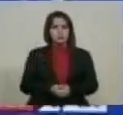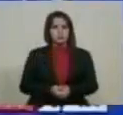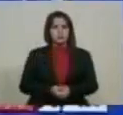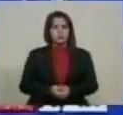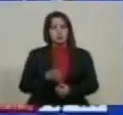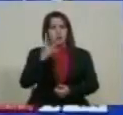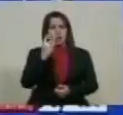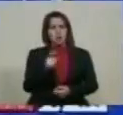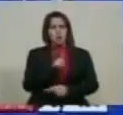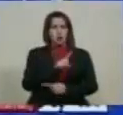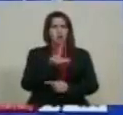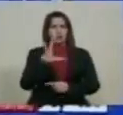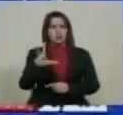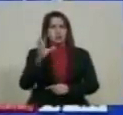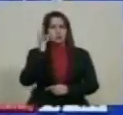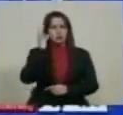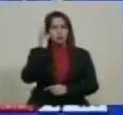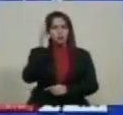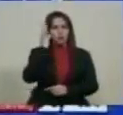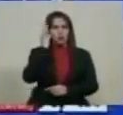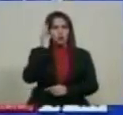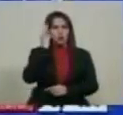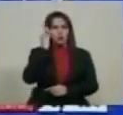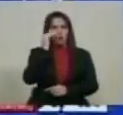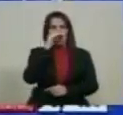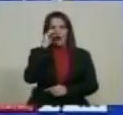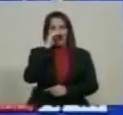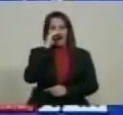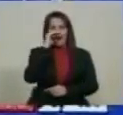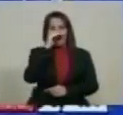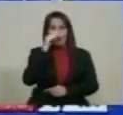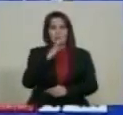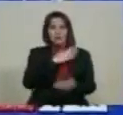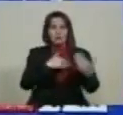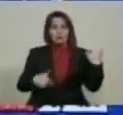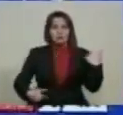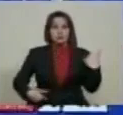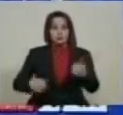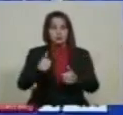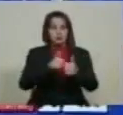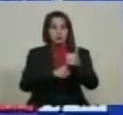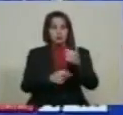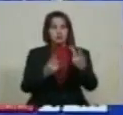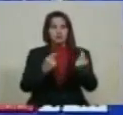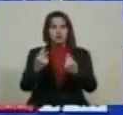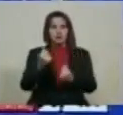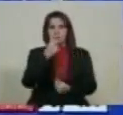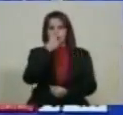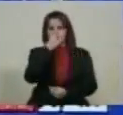Número 13, la compañera Yelixe Santaella, vicepresidenta de Finanzas.